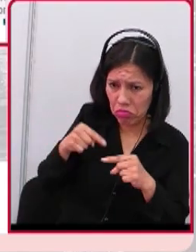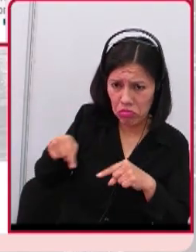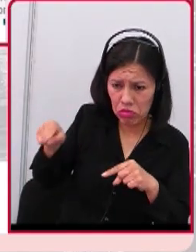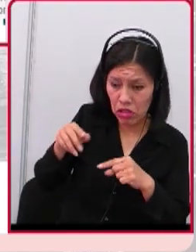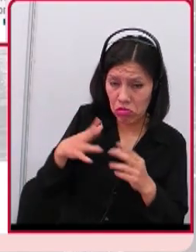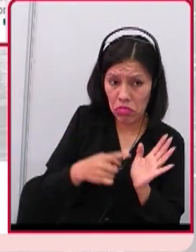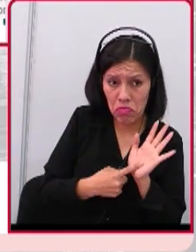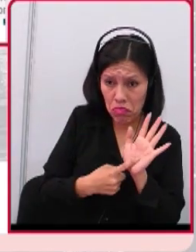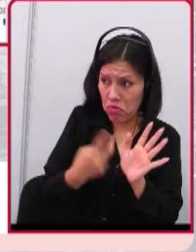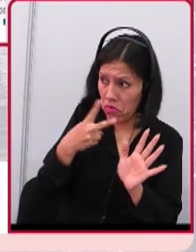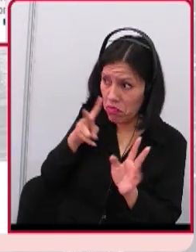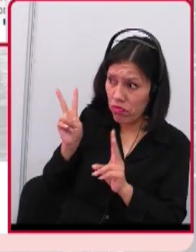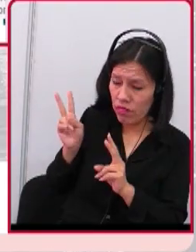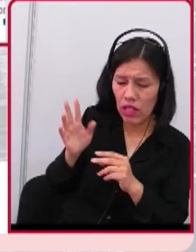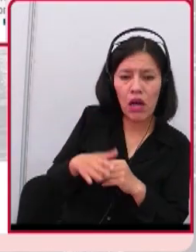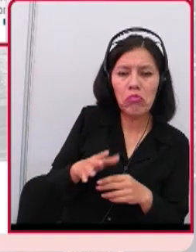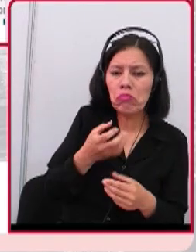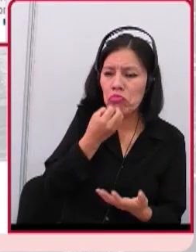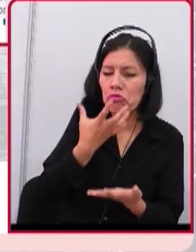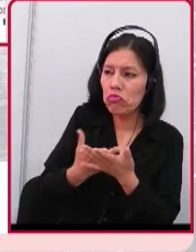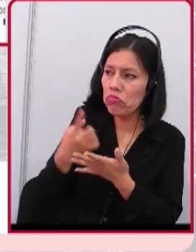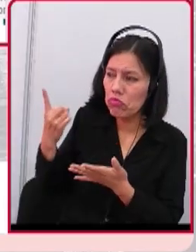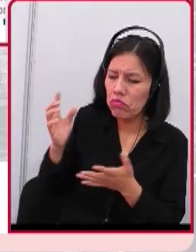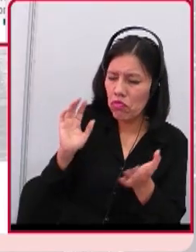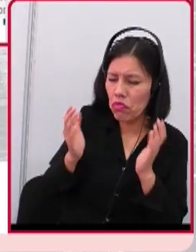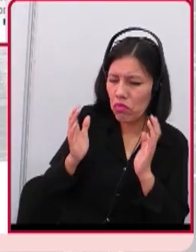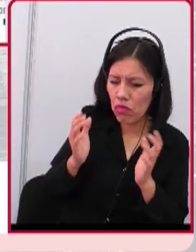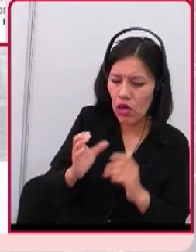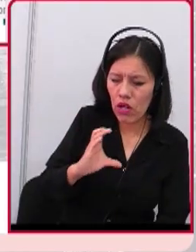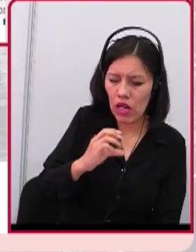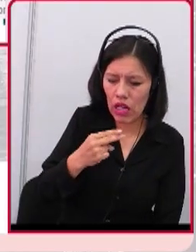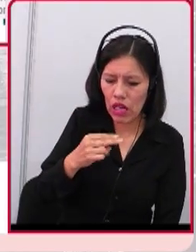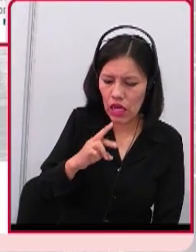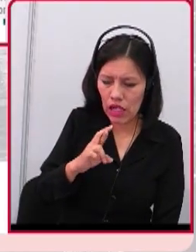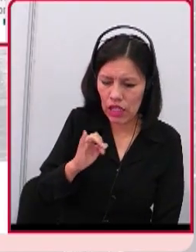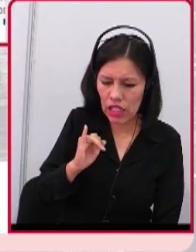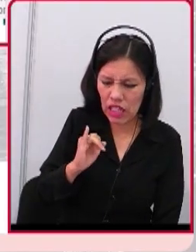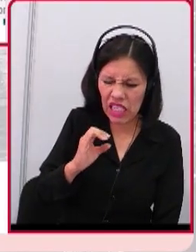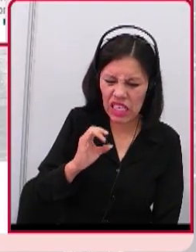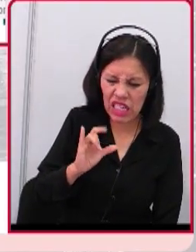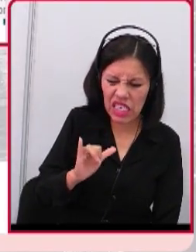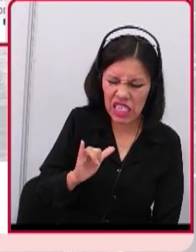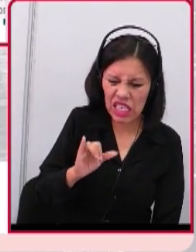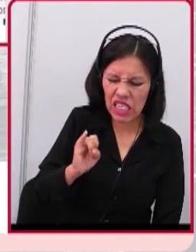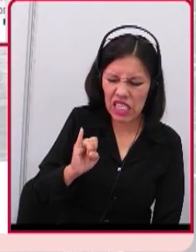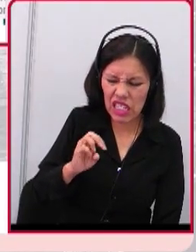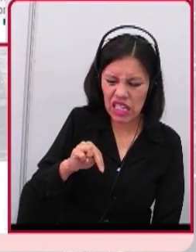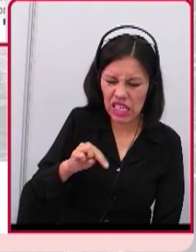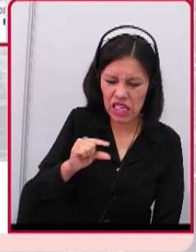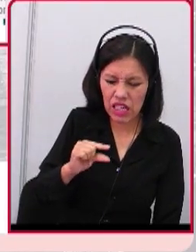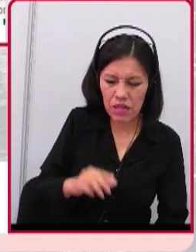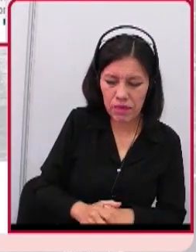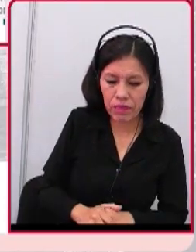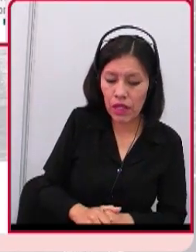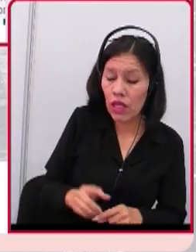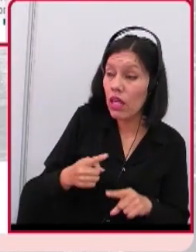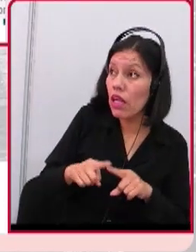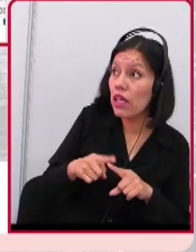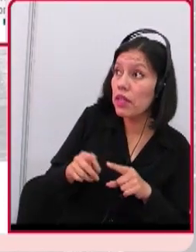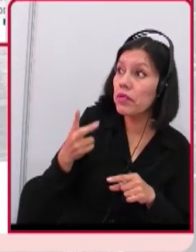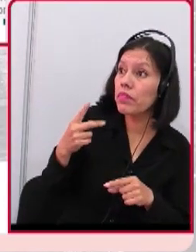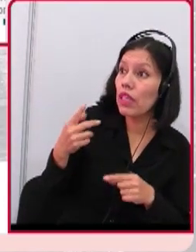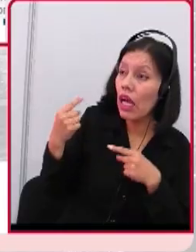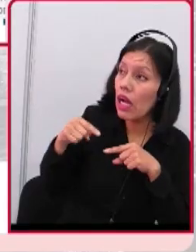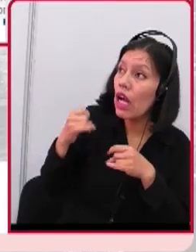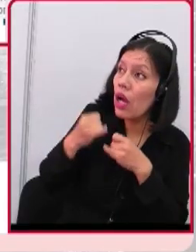reproducción es bastante buena, incluso al compararse con el Kriging. Y aquí mi última comprobación, que vendría a ser la